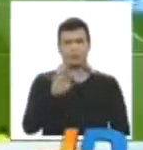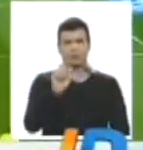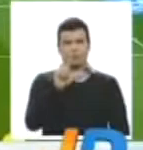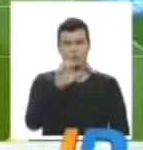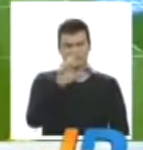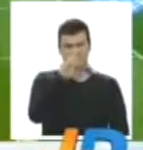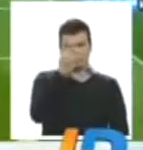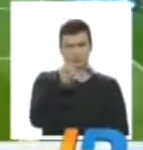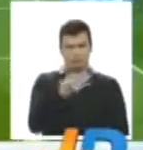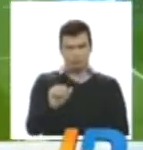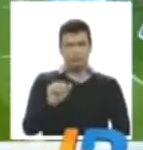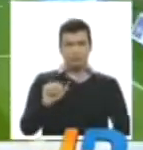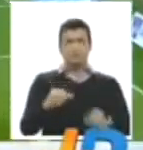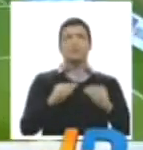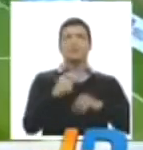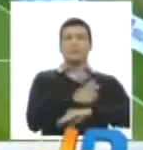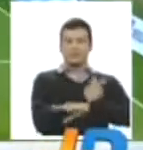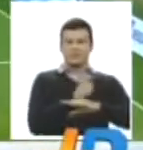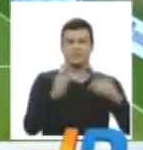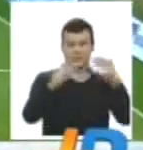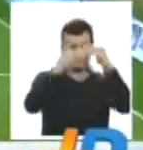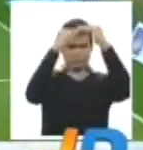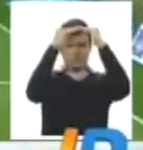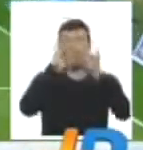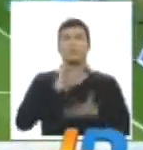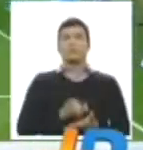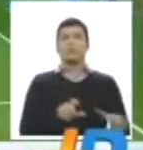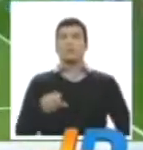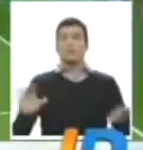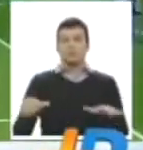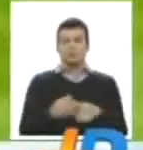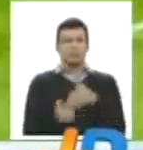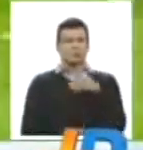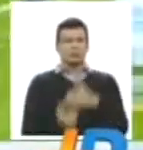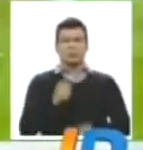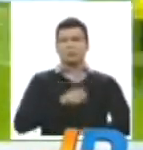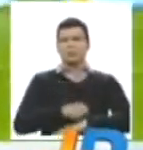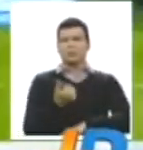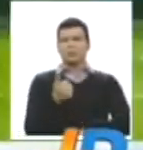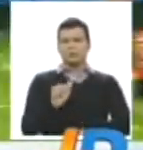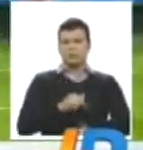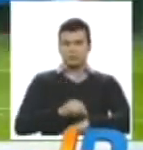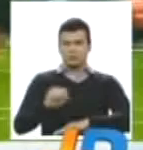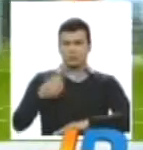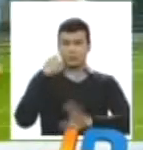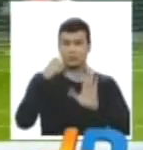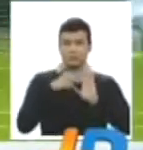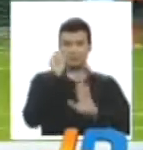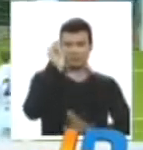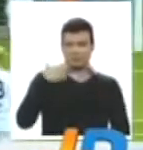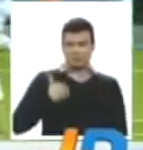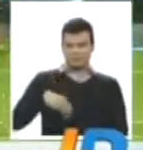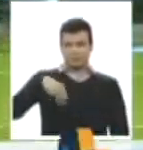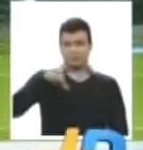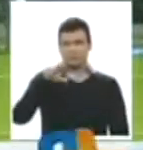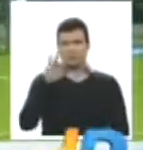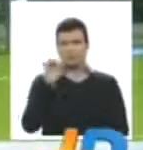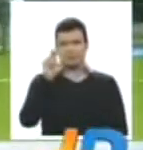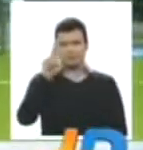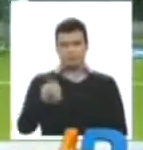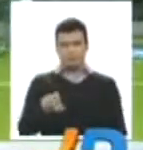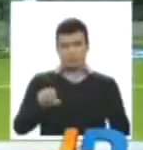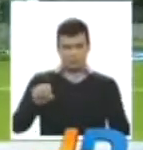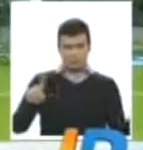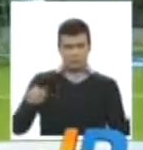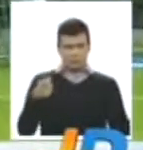Techo. Después de un cobro de tiro libre, el equipo local abrió el marcador al minuto 10 del primer tiempo. El argentino Martín Galaín remata solo